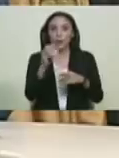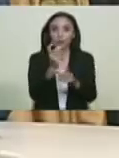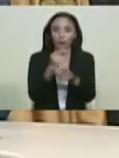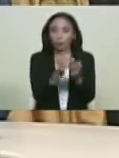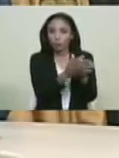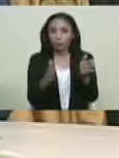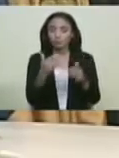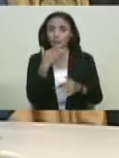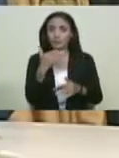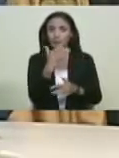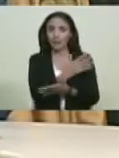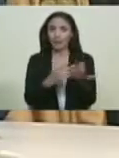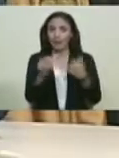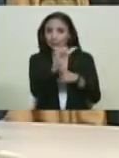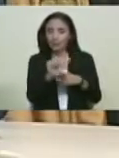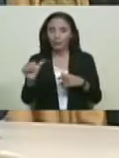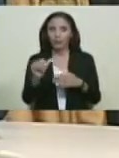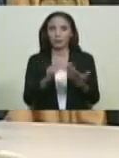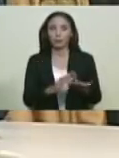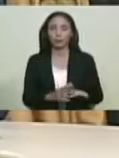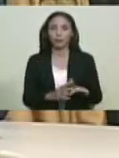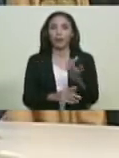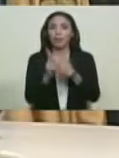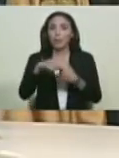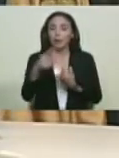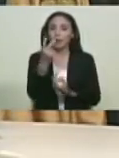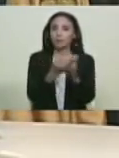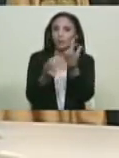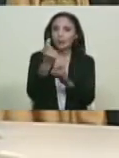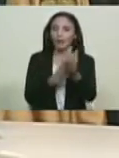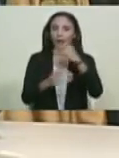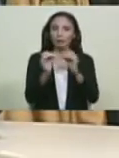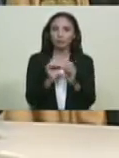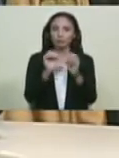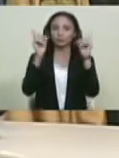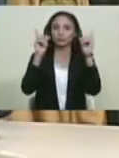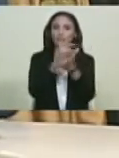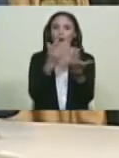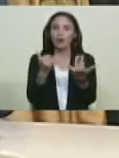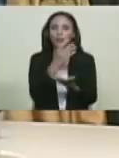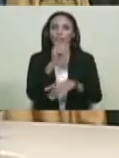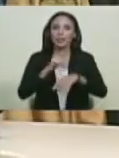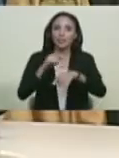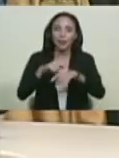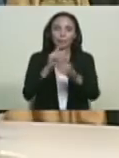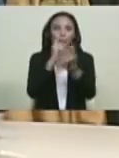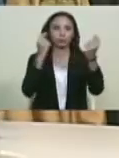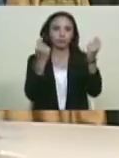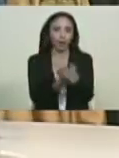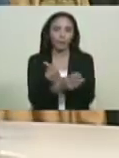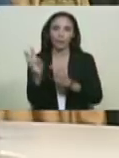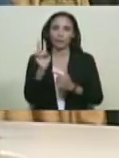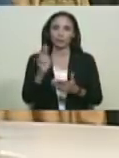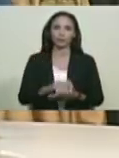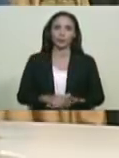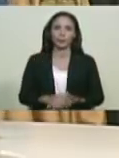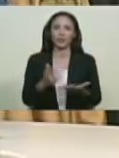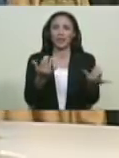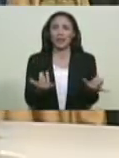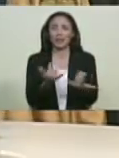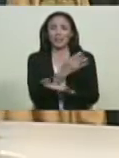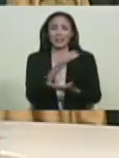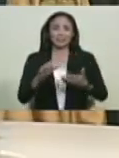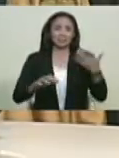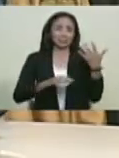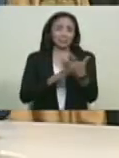agosto y el arranque de una nueva era económica que se abre para venezuela en medio del fragor